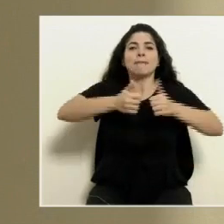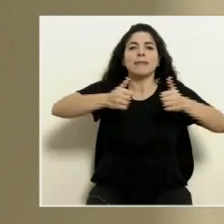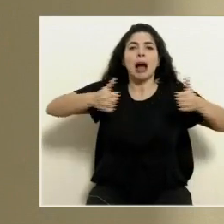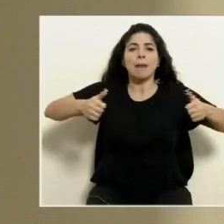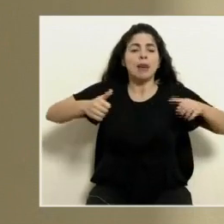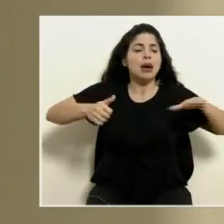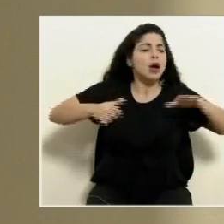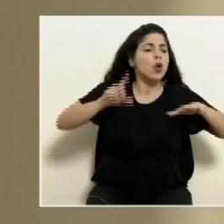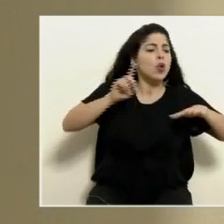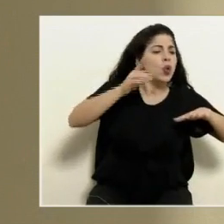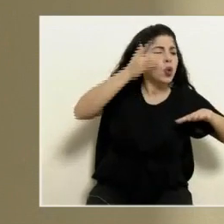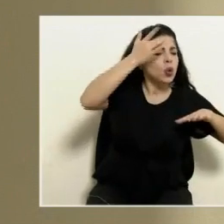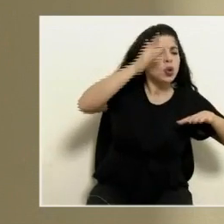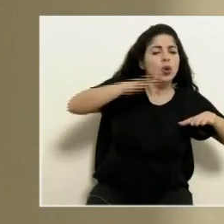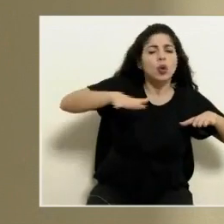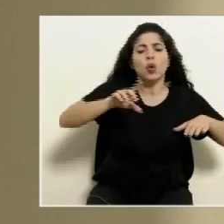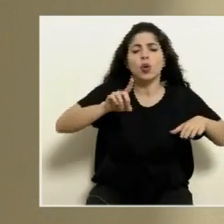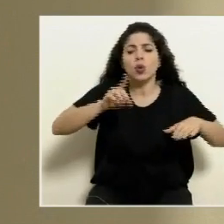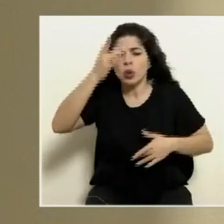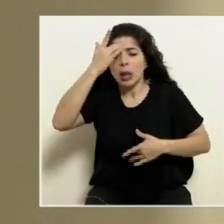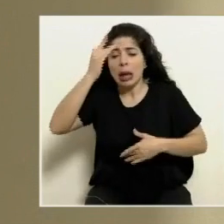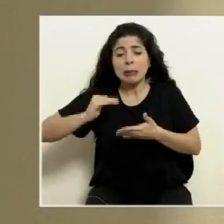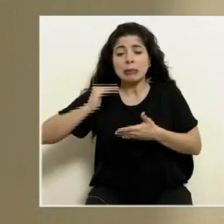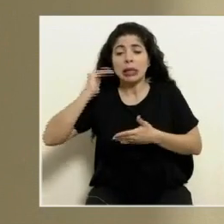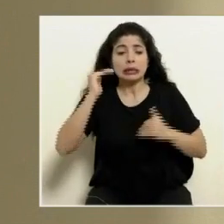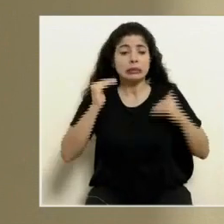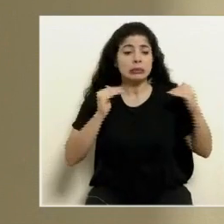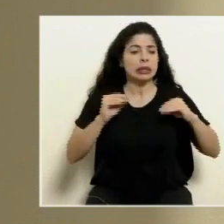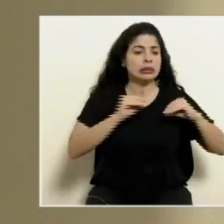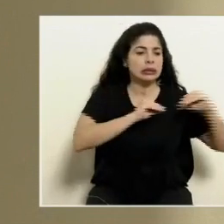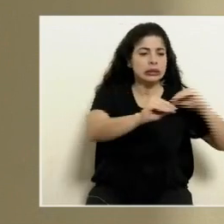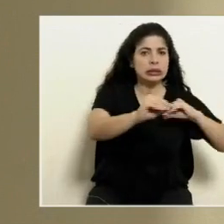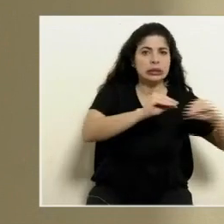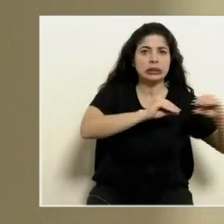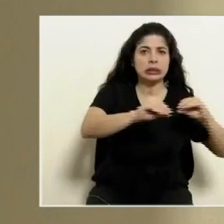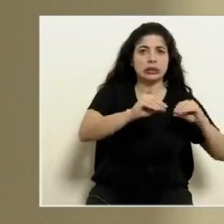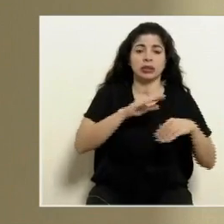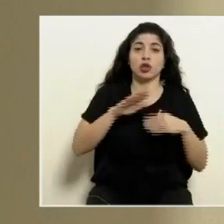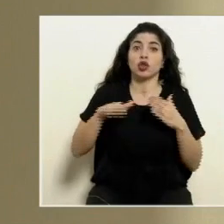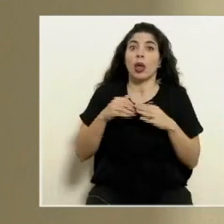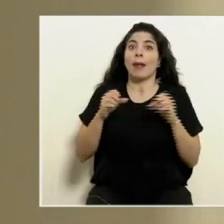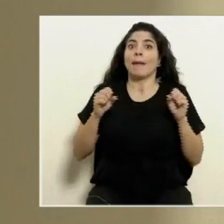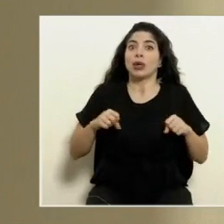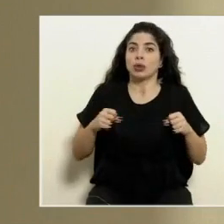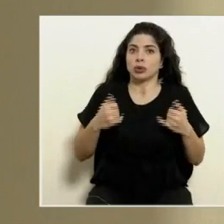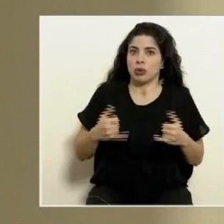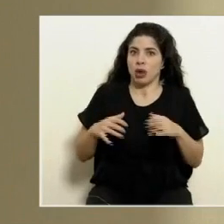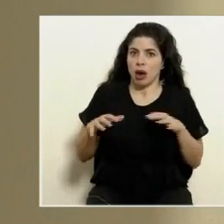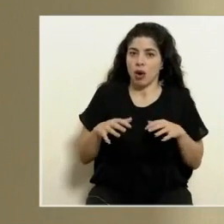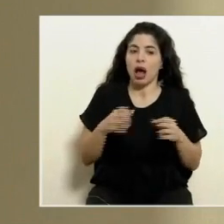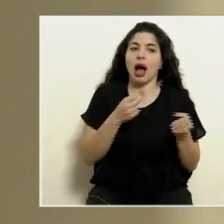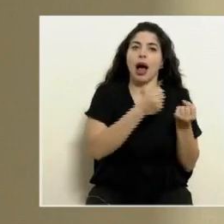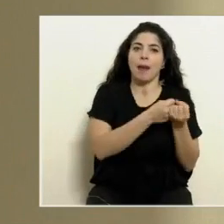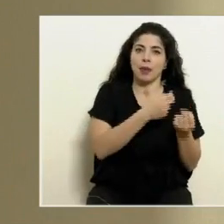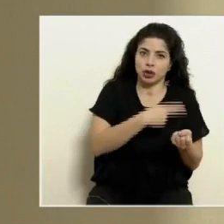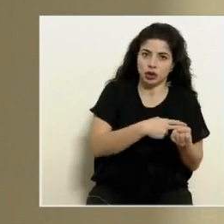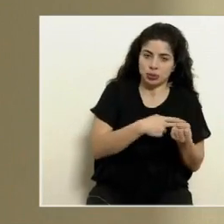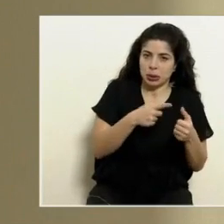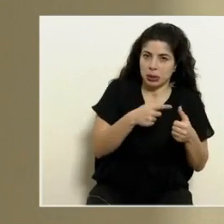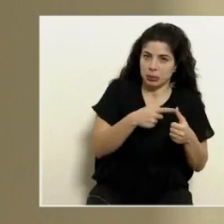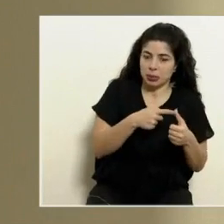casos. Se está haciendo todo lo que se puede. El apoyo a los hospitales es uno,